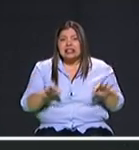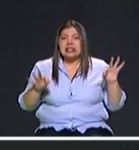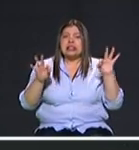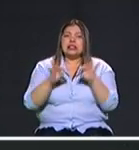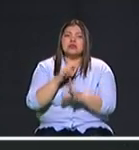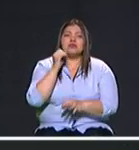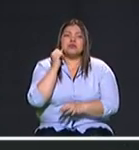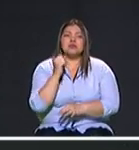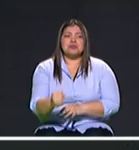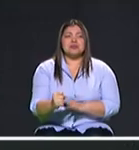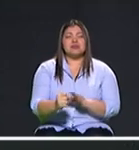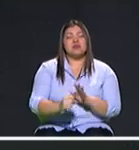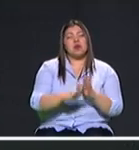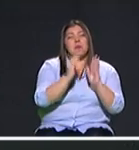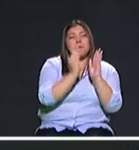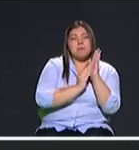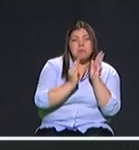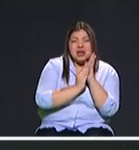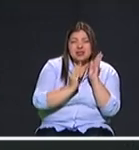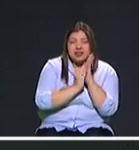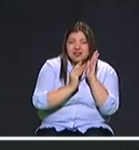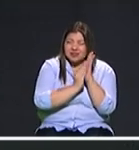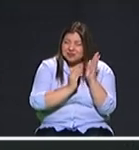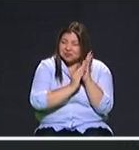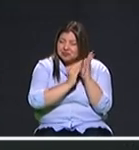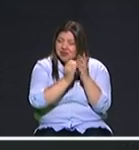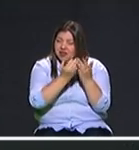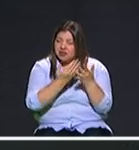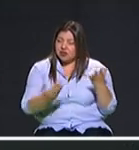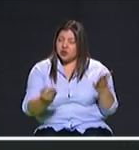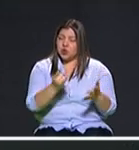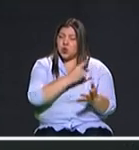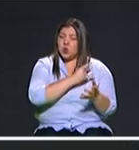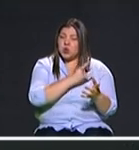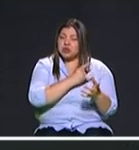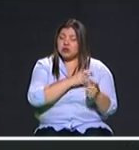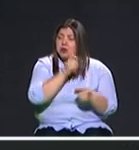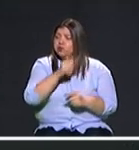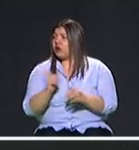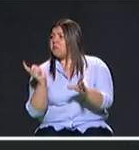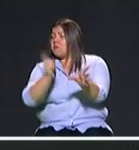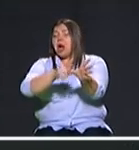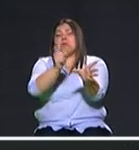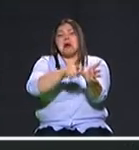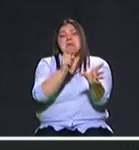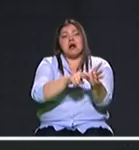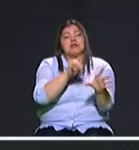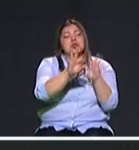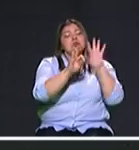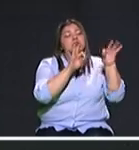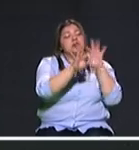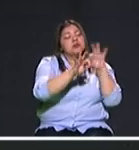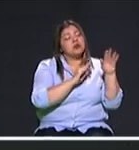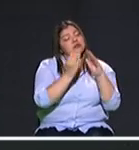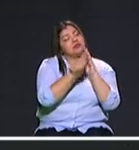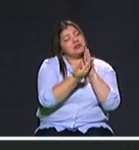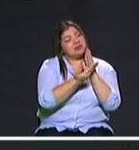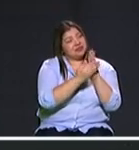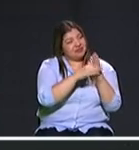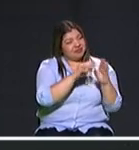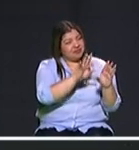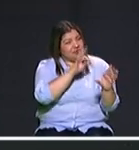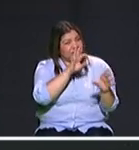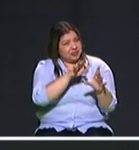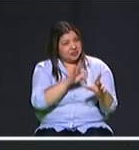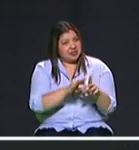materias que se comparten en distintas instituciones para que se puedan ver libremente como un programa que existió alguna vez